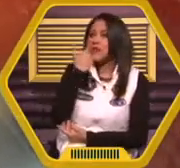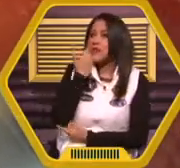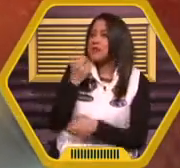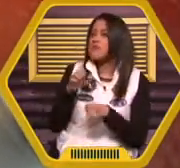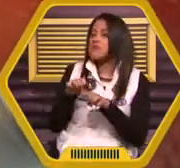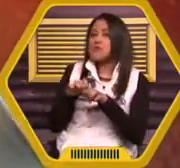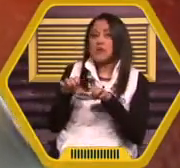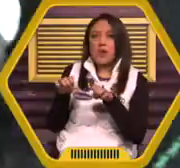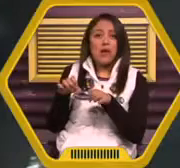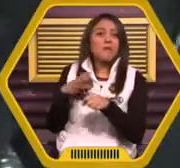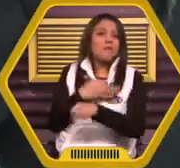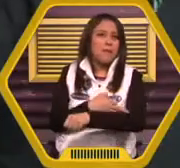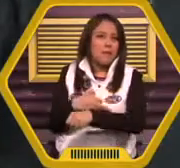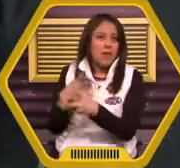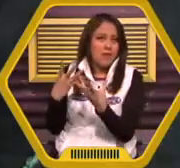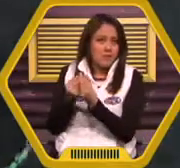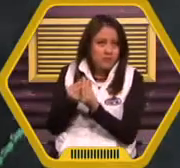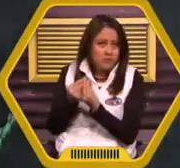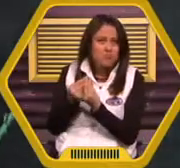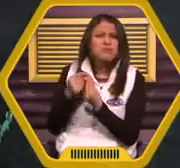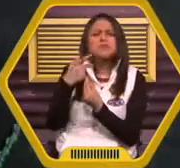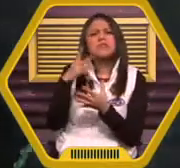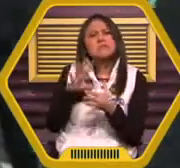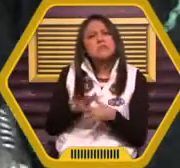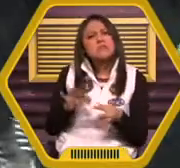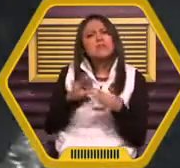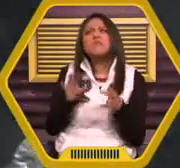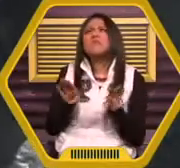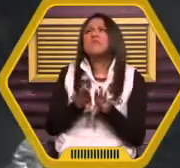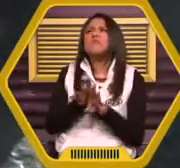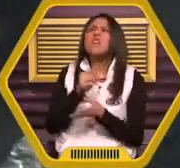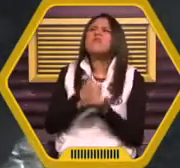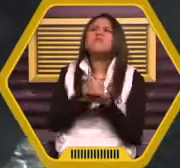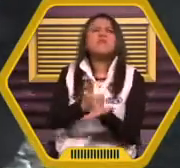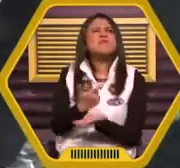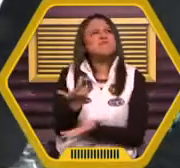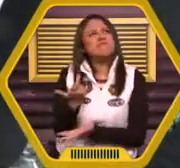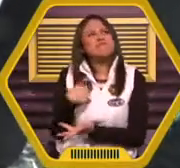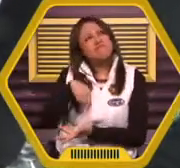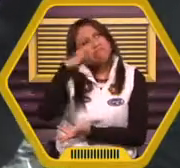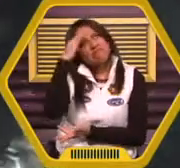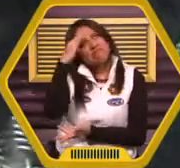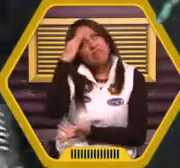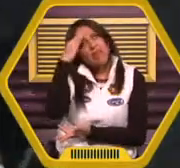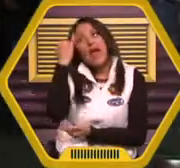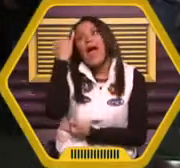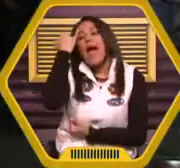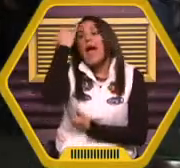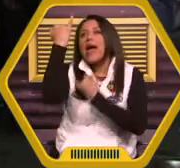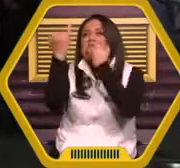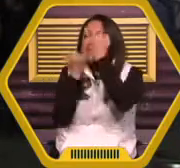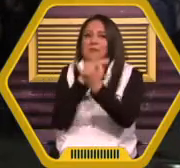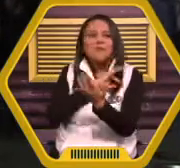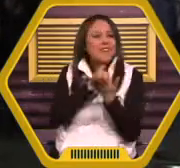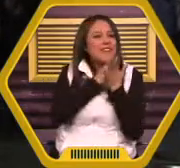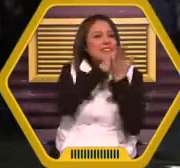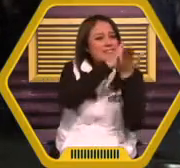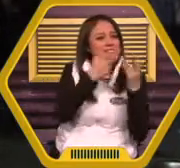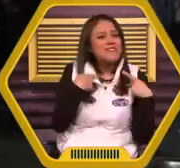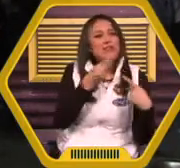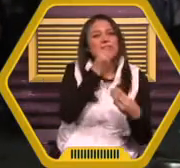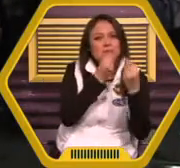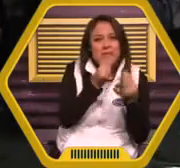familia y platicar sobre cómo podíamos ayudar. Y se nos ocurrió que esta era la mejor manera de ayudar a los que ayudan. Todos